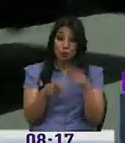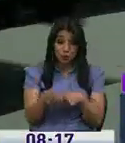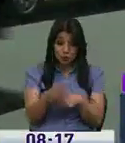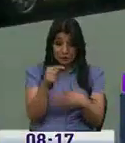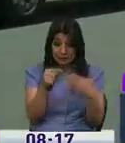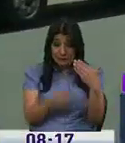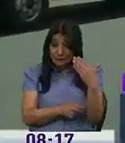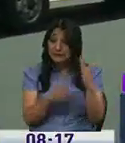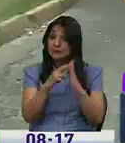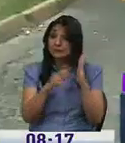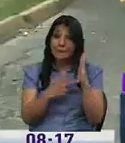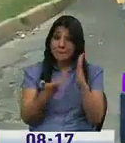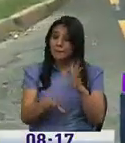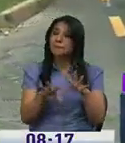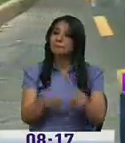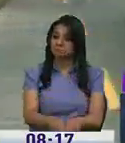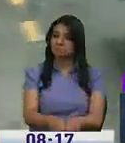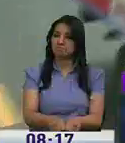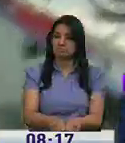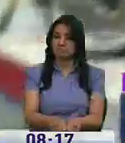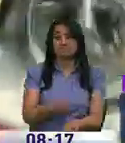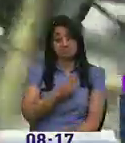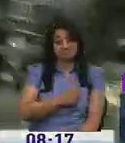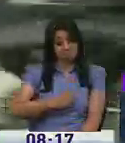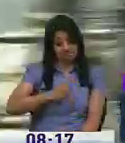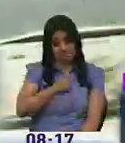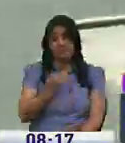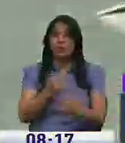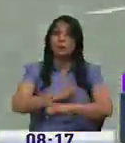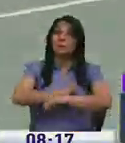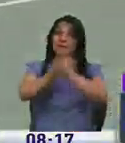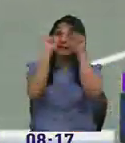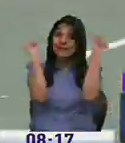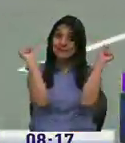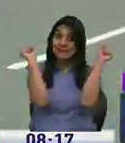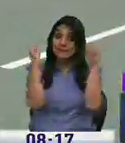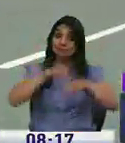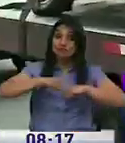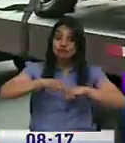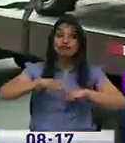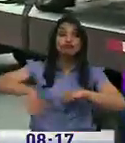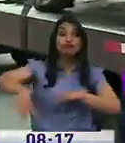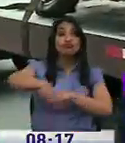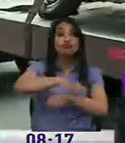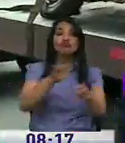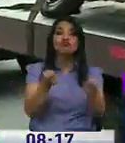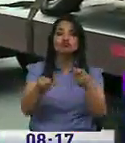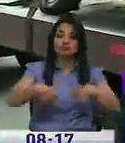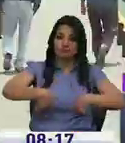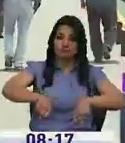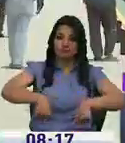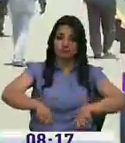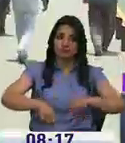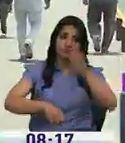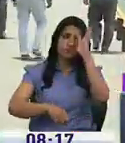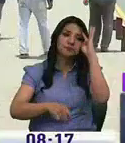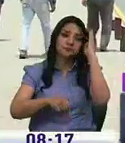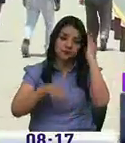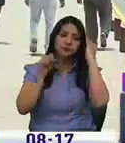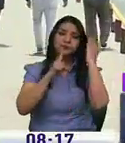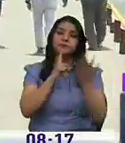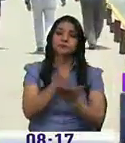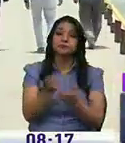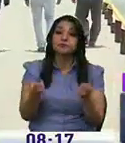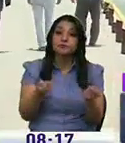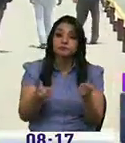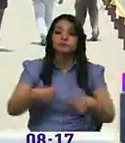dichos documentos fueron retenidos. Esta mañana en particular el operativo se concentró en el control de motocicletas. Así es, tenemos que regular